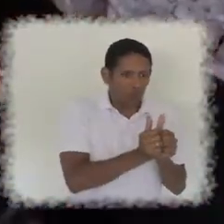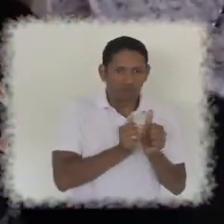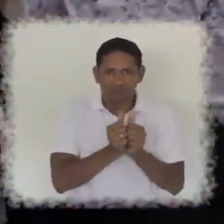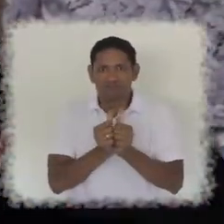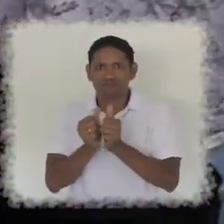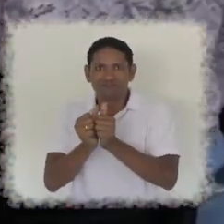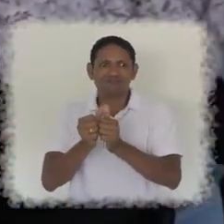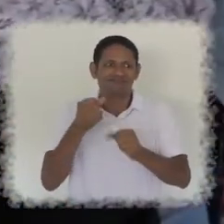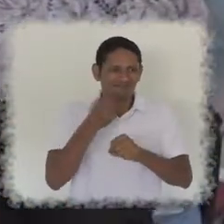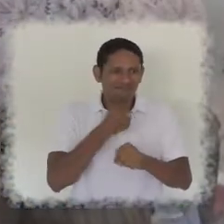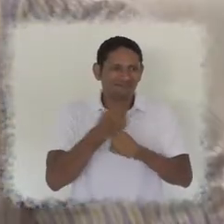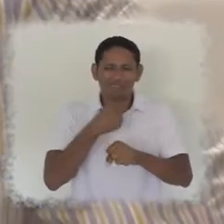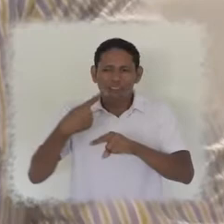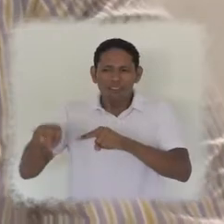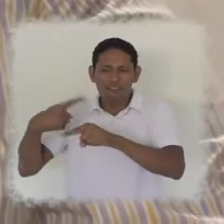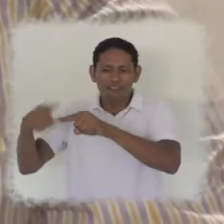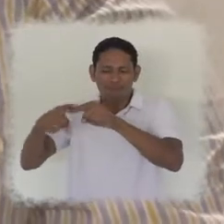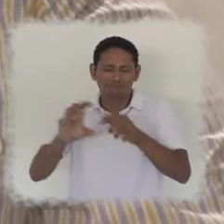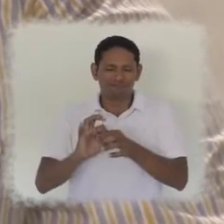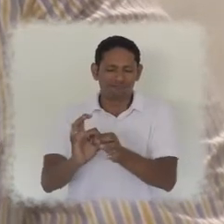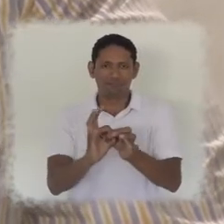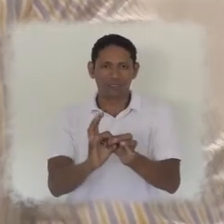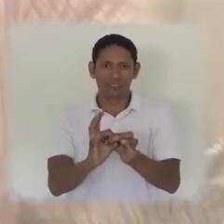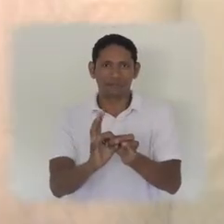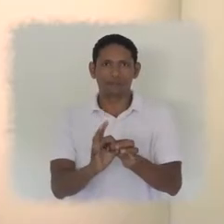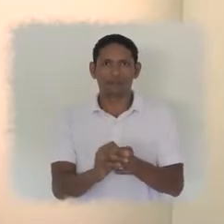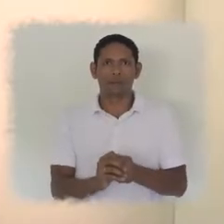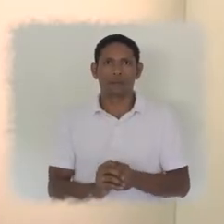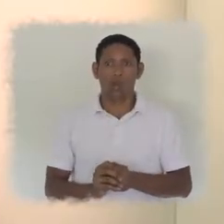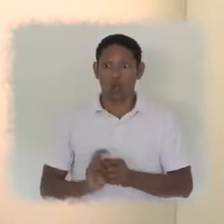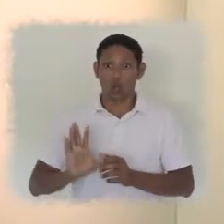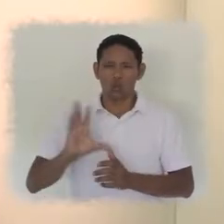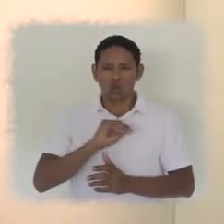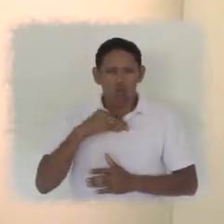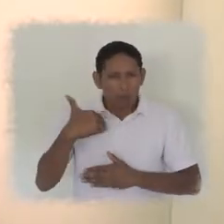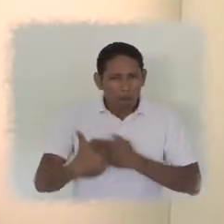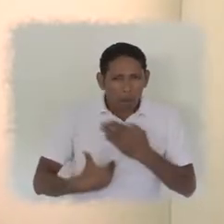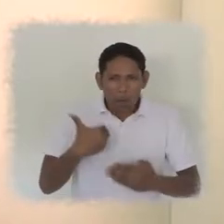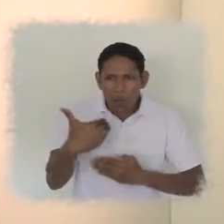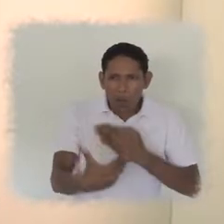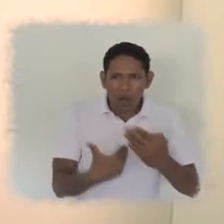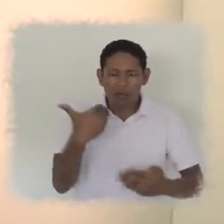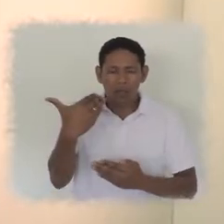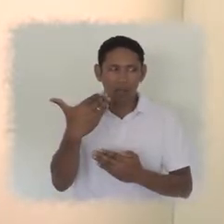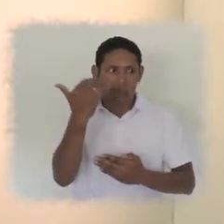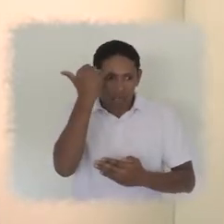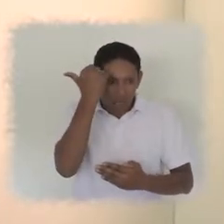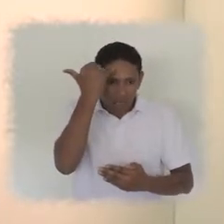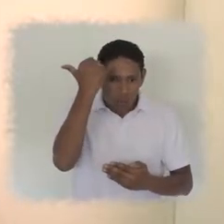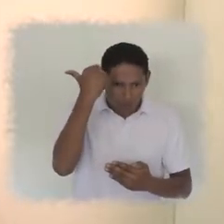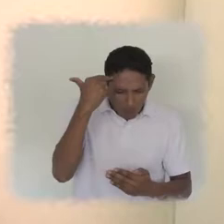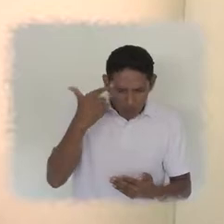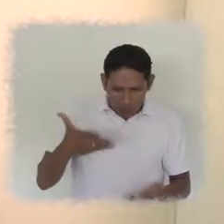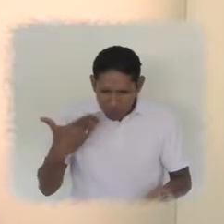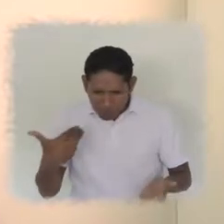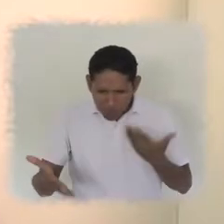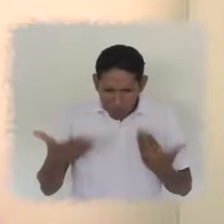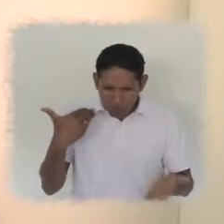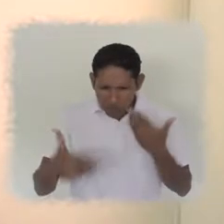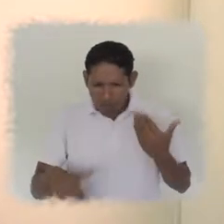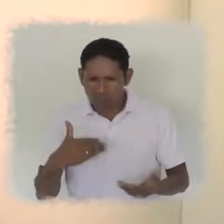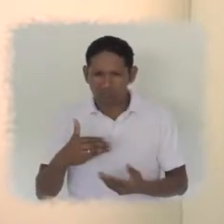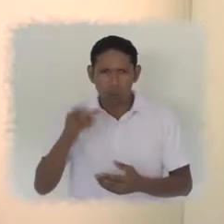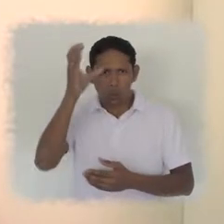sus colaboradores, dependientes y vinculados. Abarca todos los procesos relacionados con creación